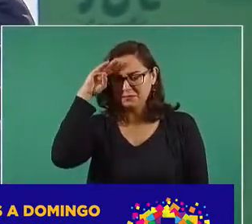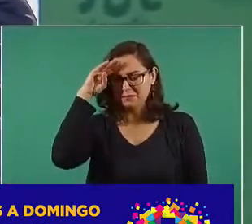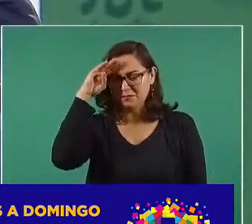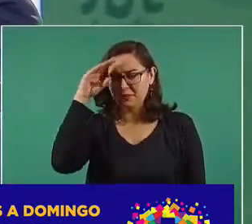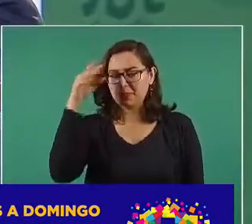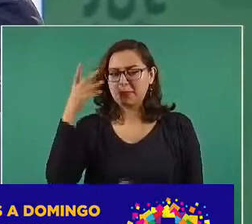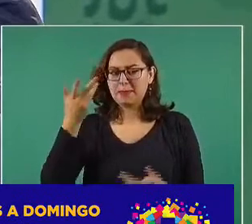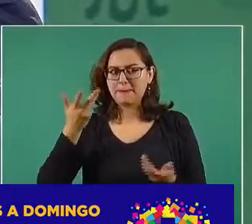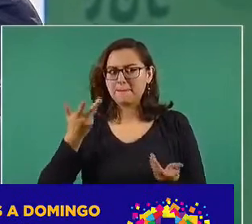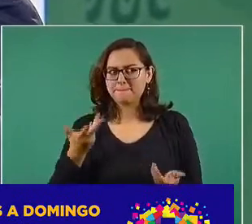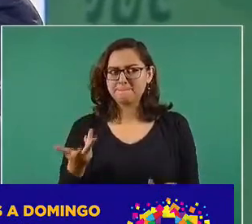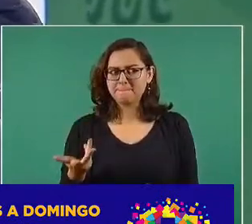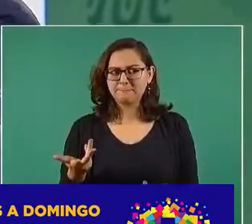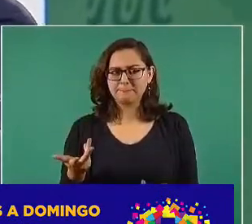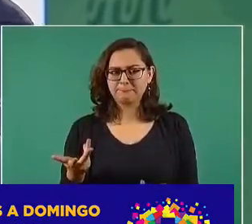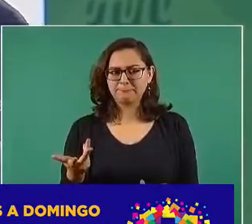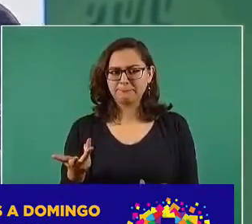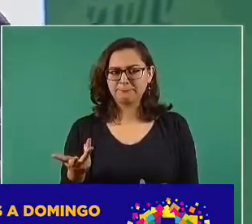que